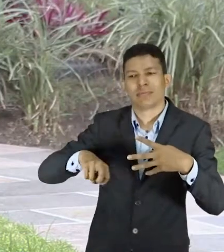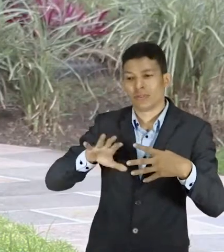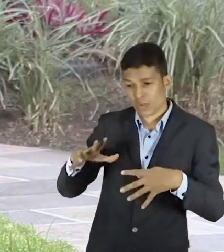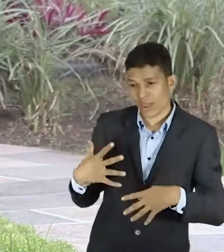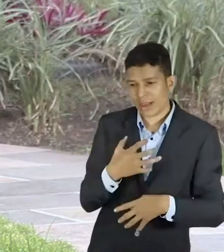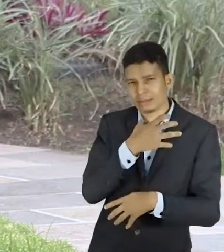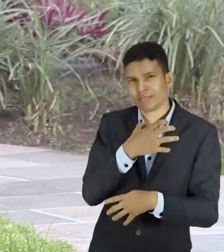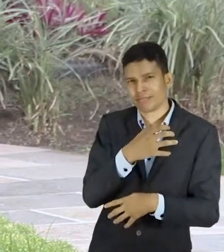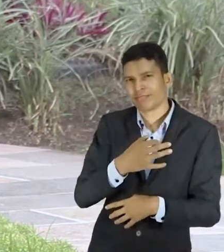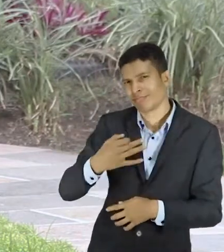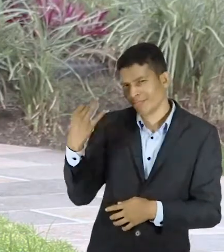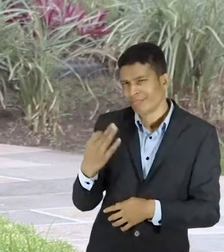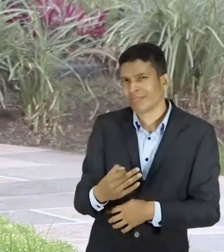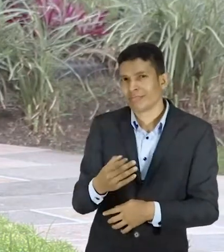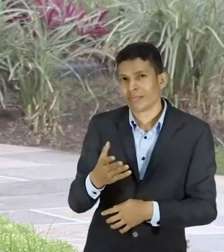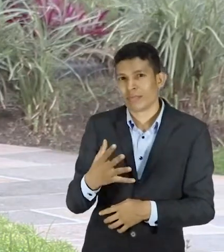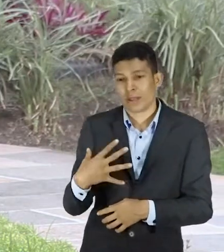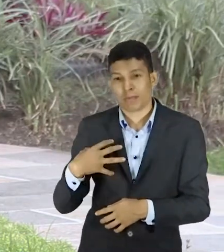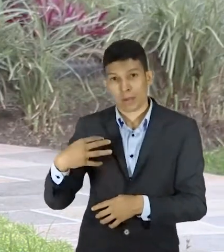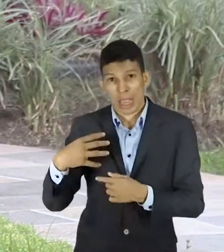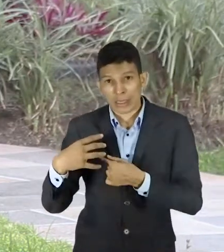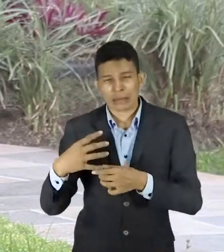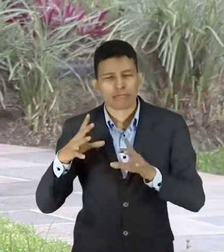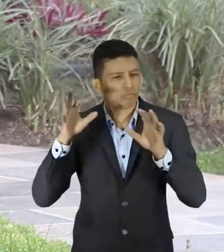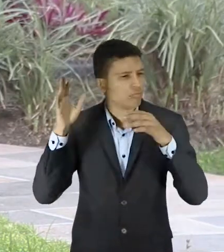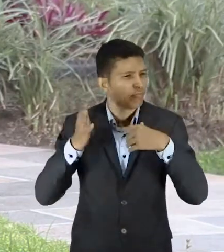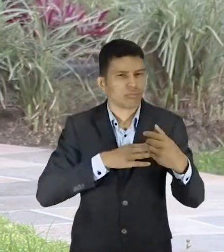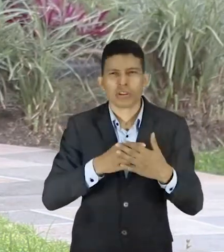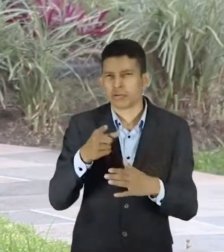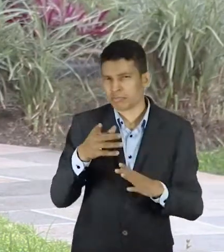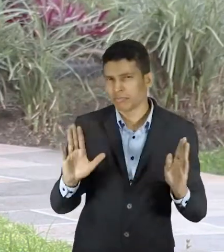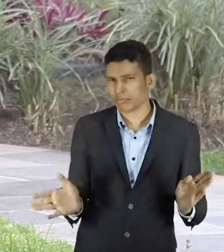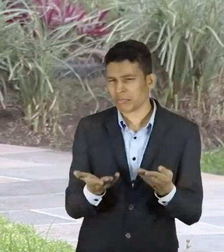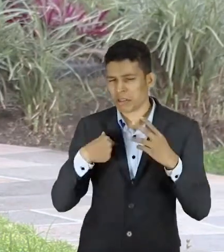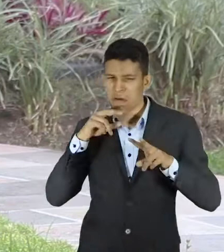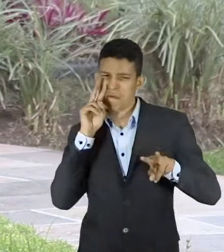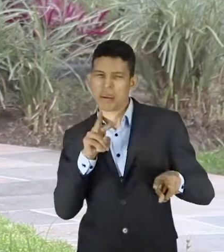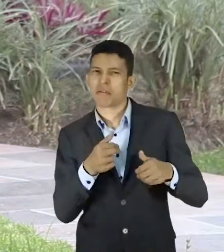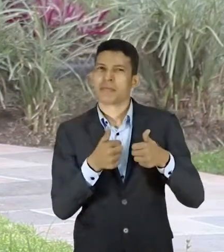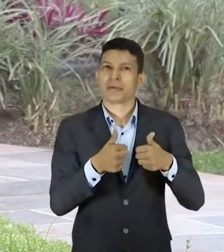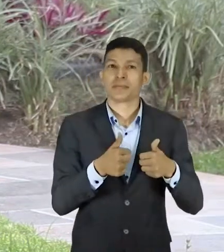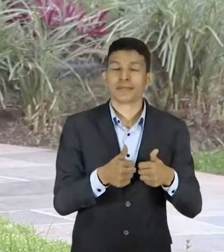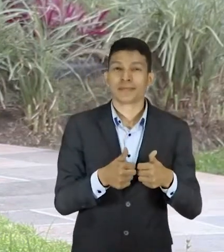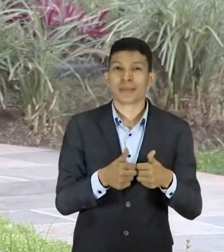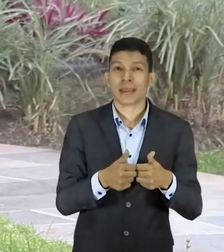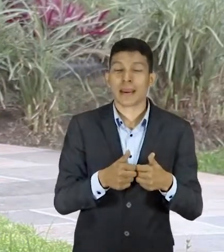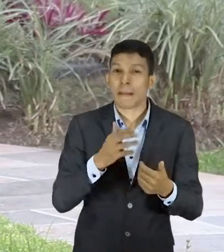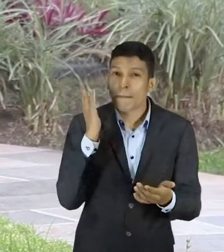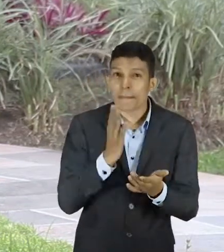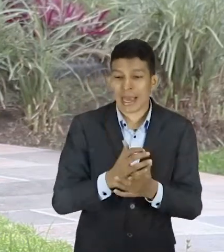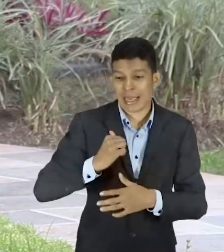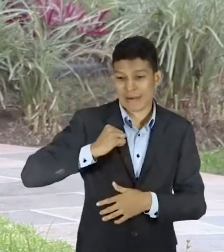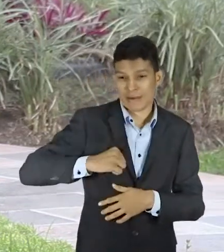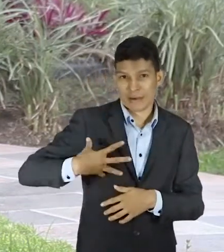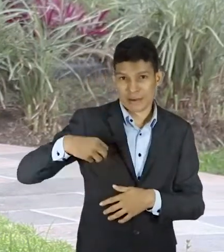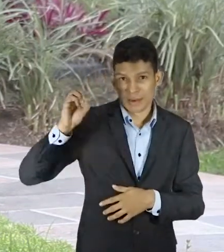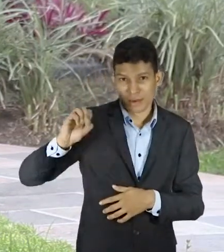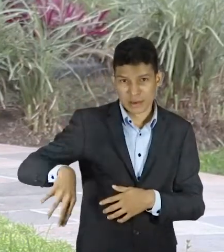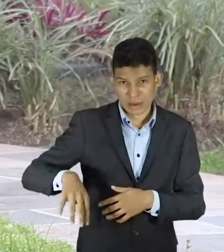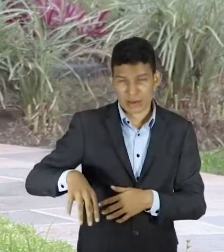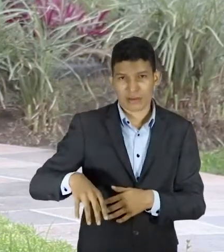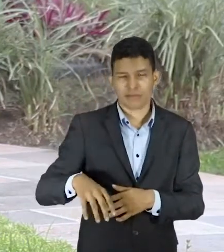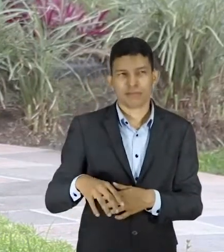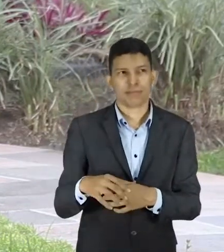del cáncer que tengas en la mama, te vas a mejorar. Yo te veo muy bien. Cuando vino la mastectomía, que es